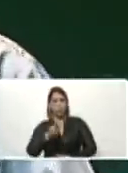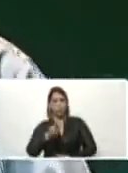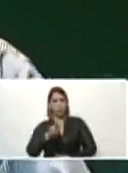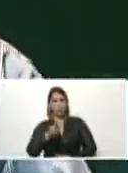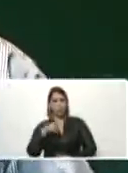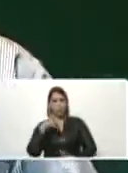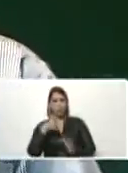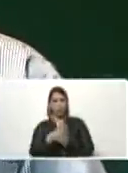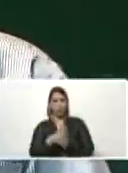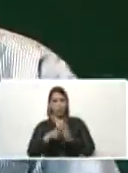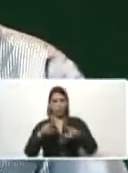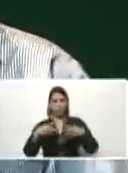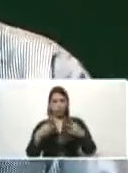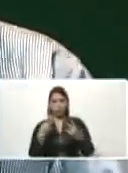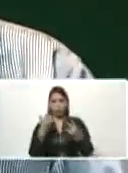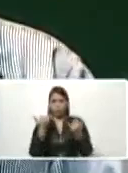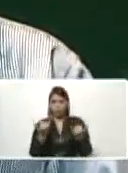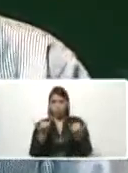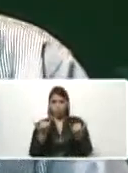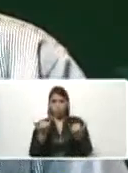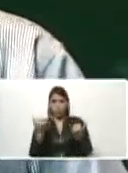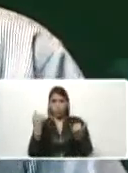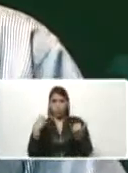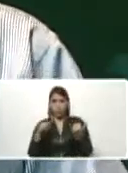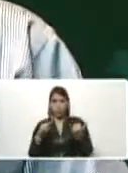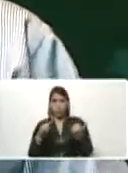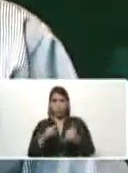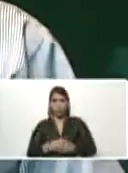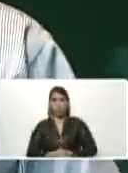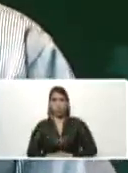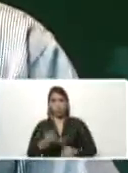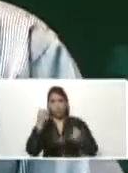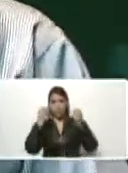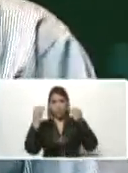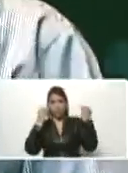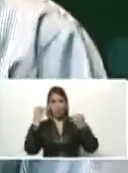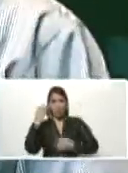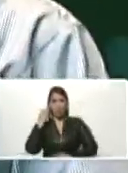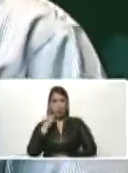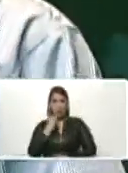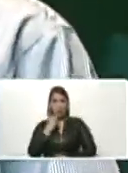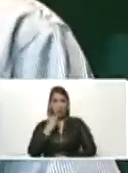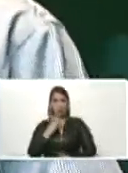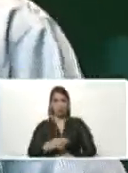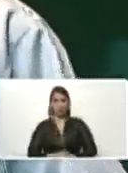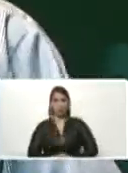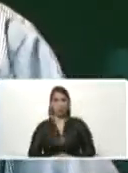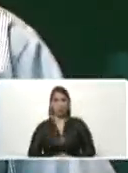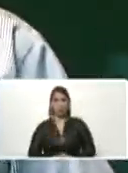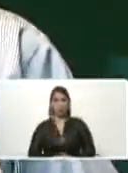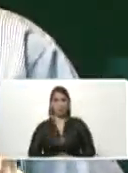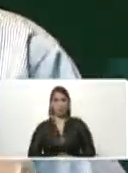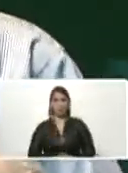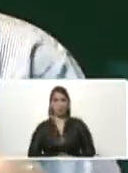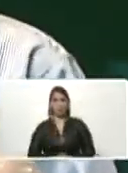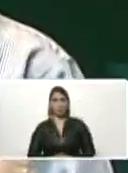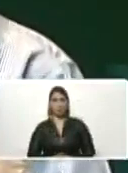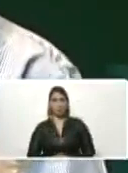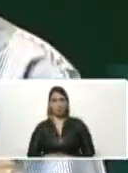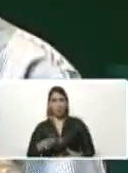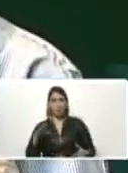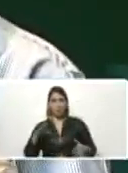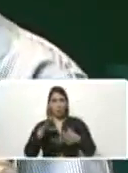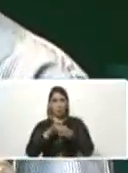la vigencia que tiene el ideal bolivariano de unir a